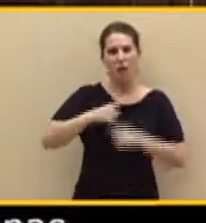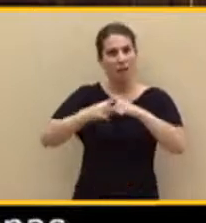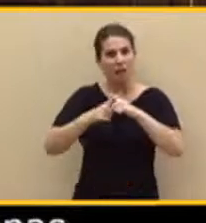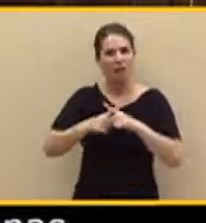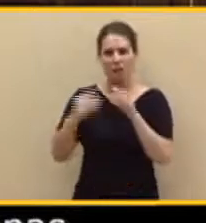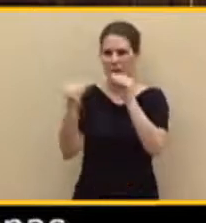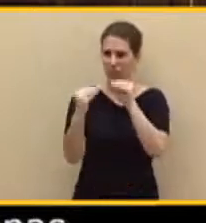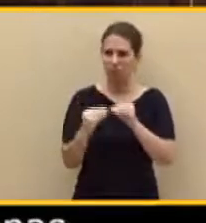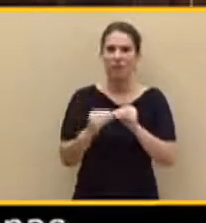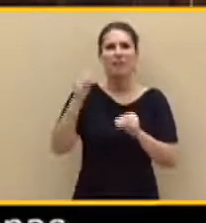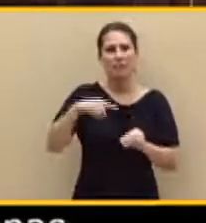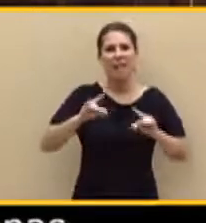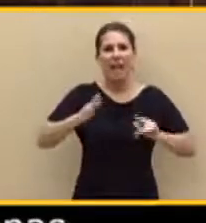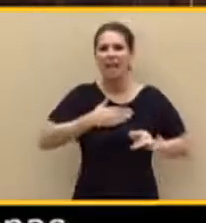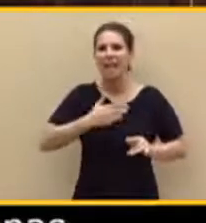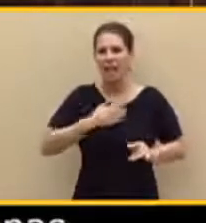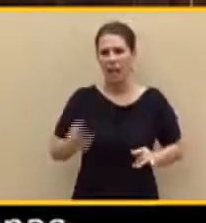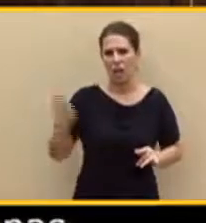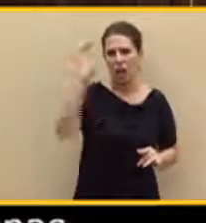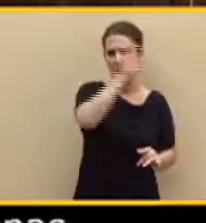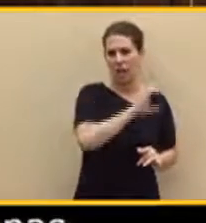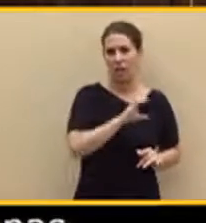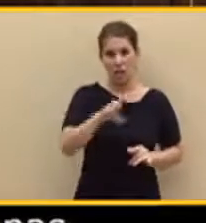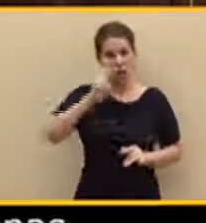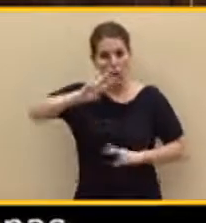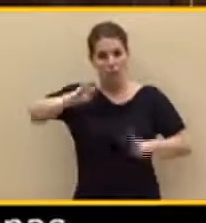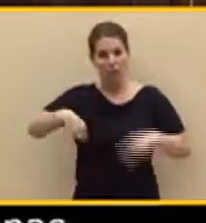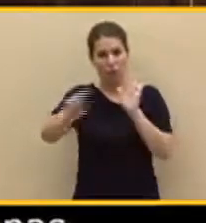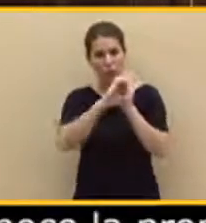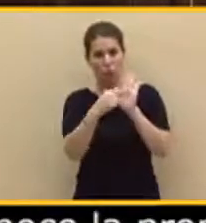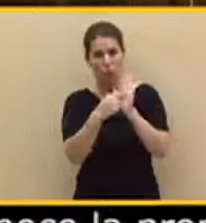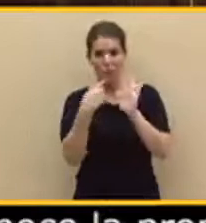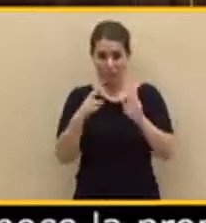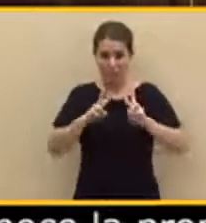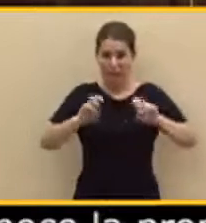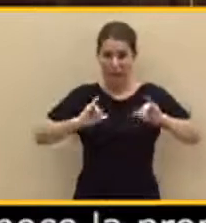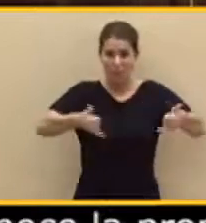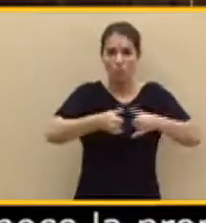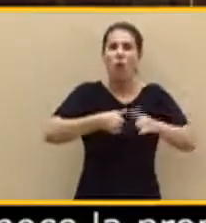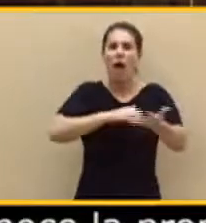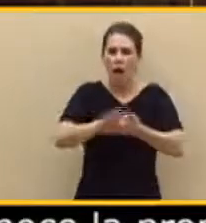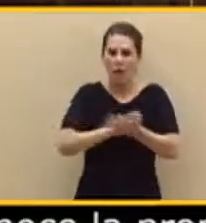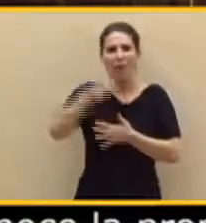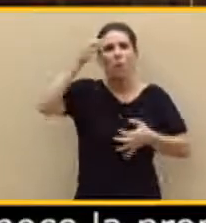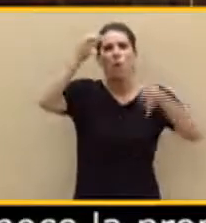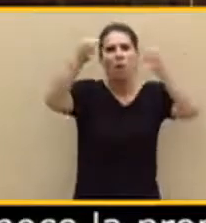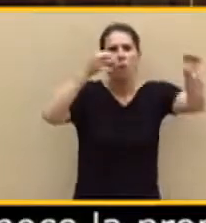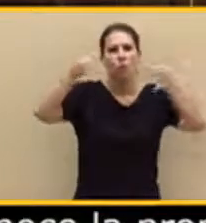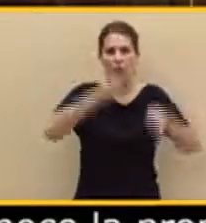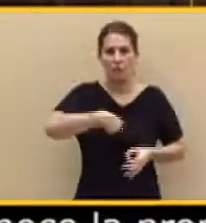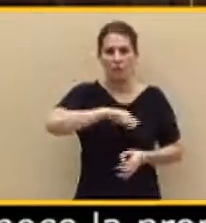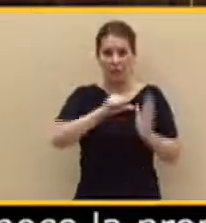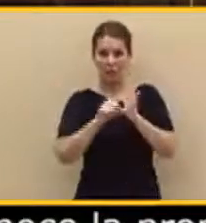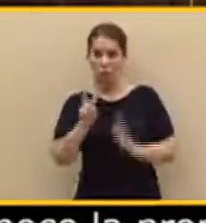señorías, nuestra propia Constitución, que se refiere en su preámbulo a los pueblos de España y que en su artículo 2 recoge la